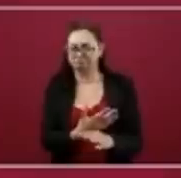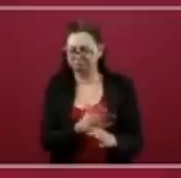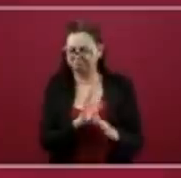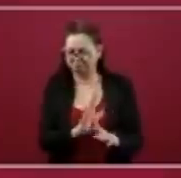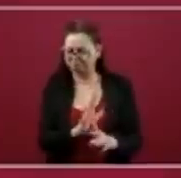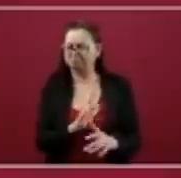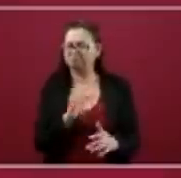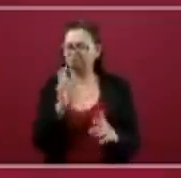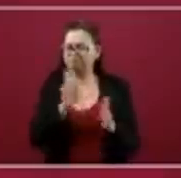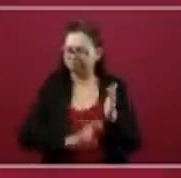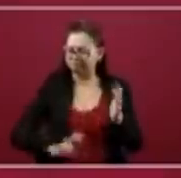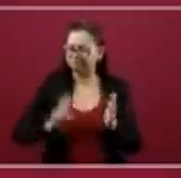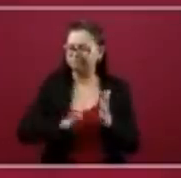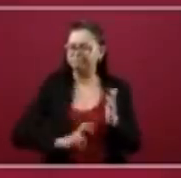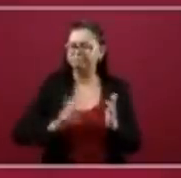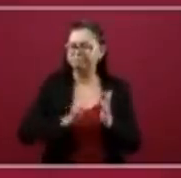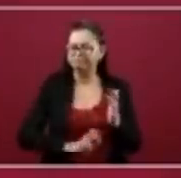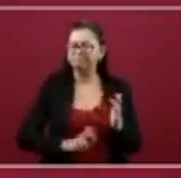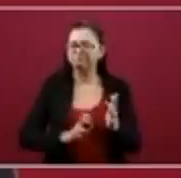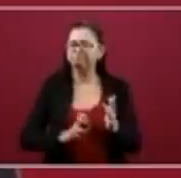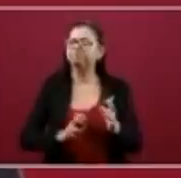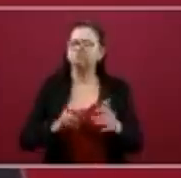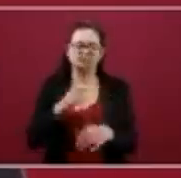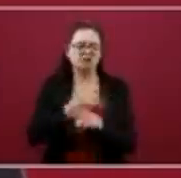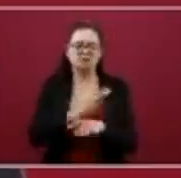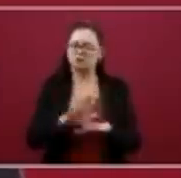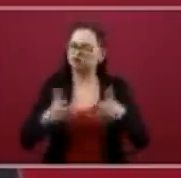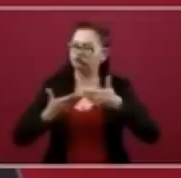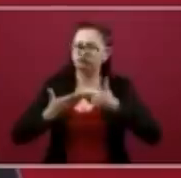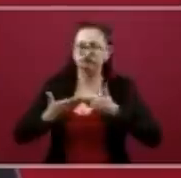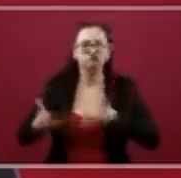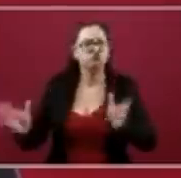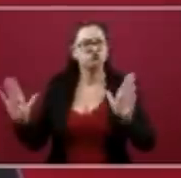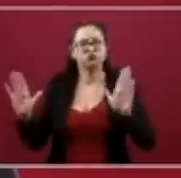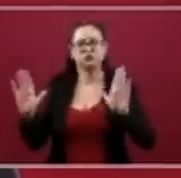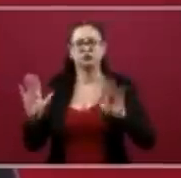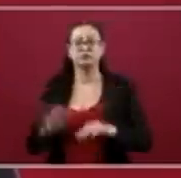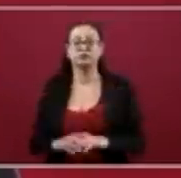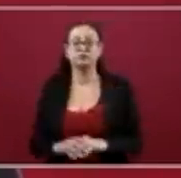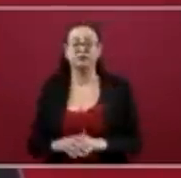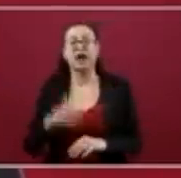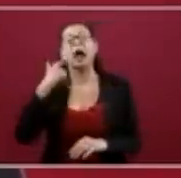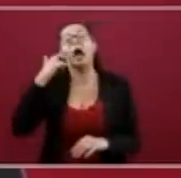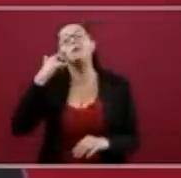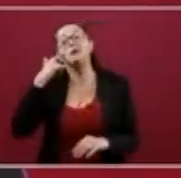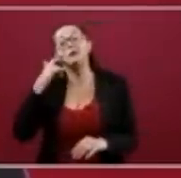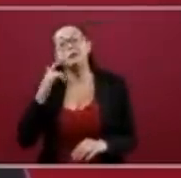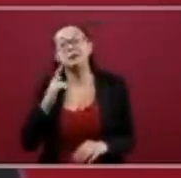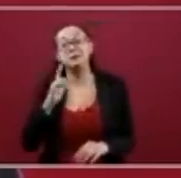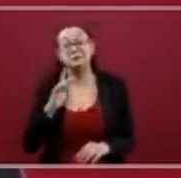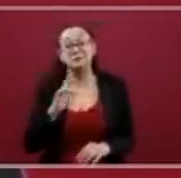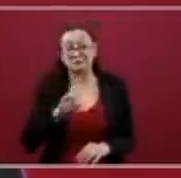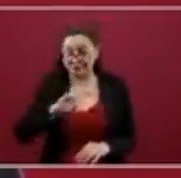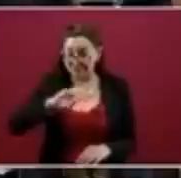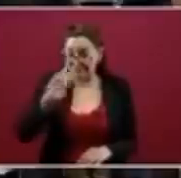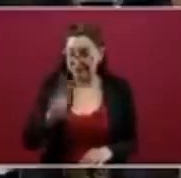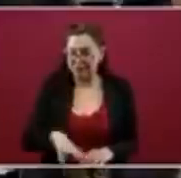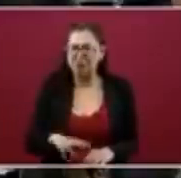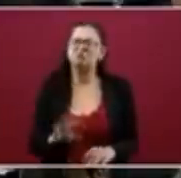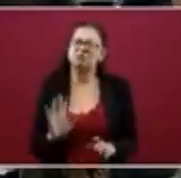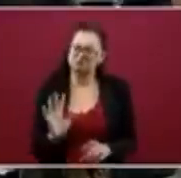rectificar, es decir, se abre todo. Si fuese cierto, ¿sí?, que no lo